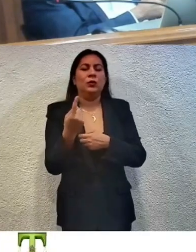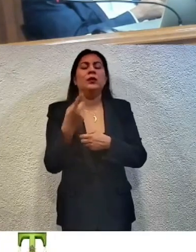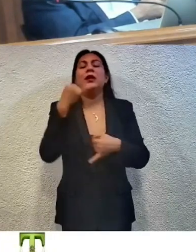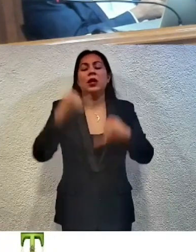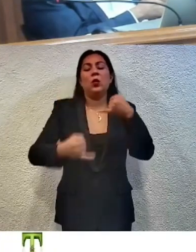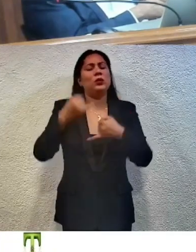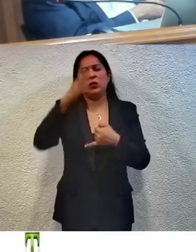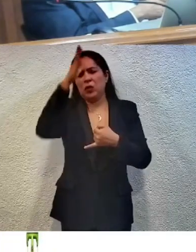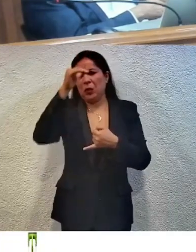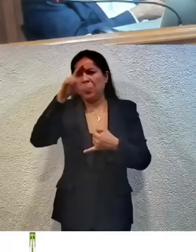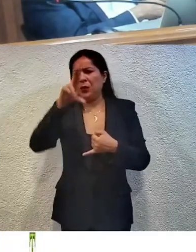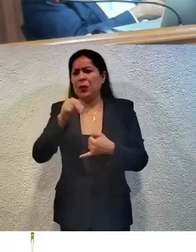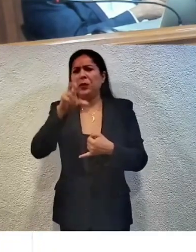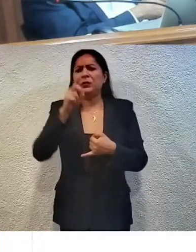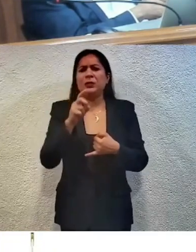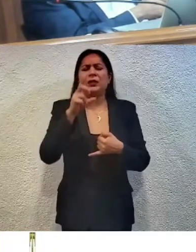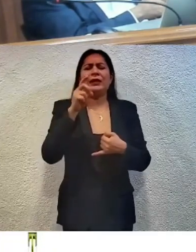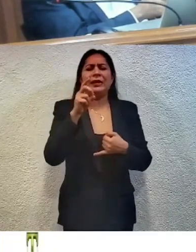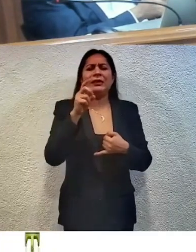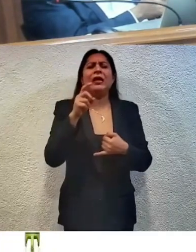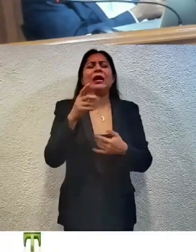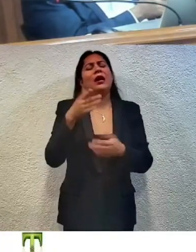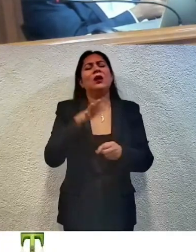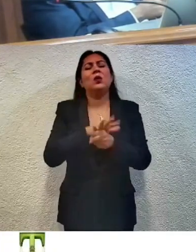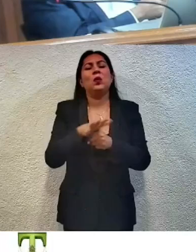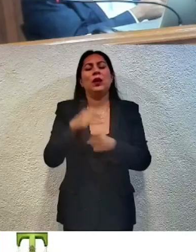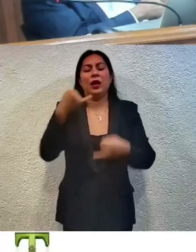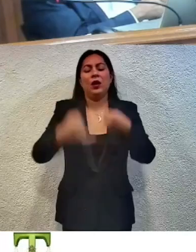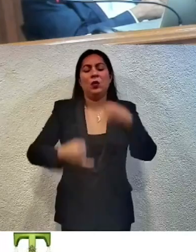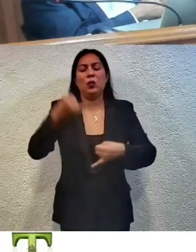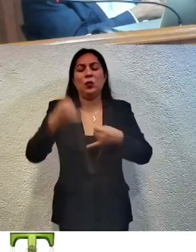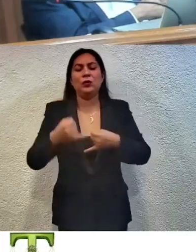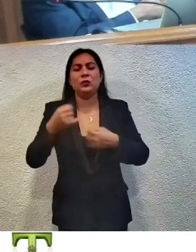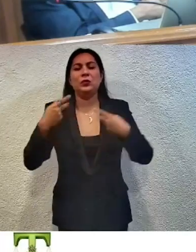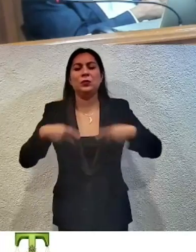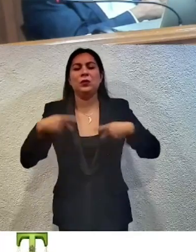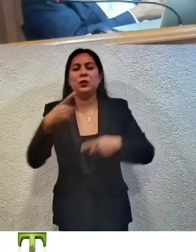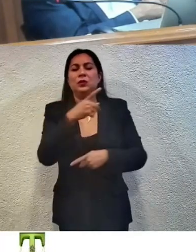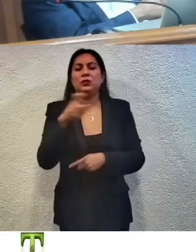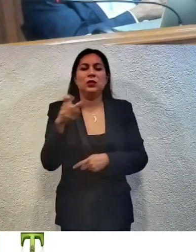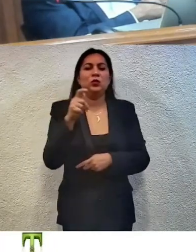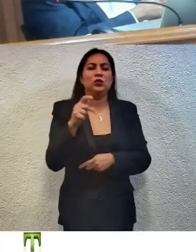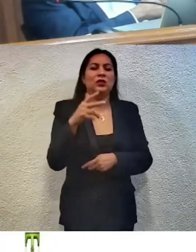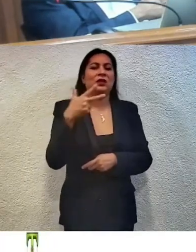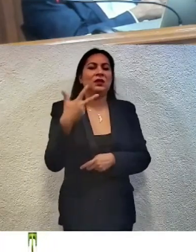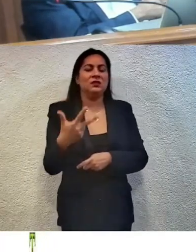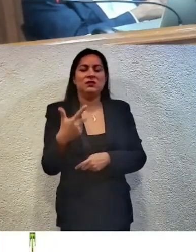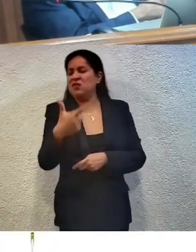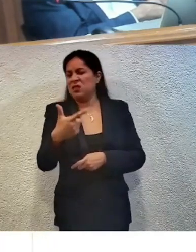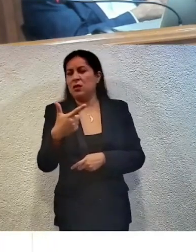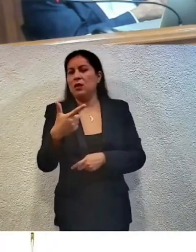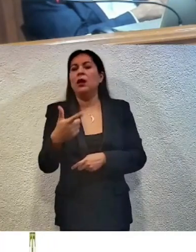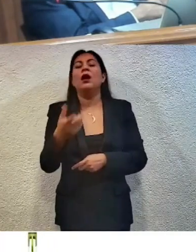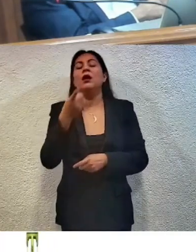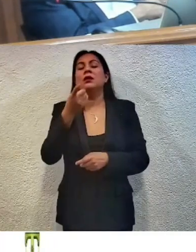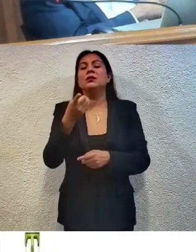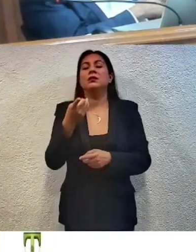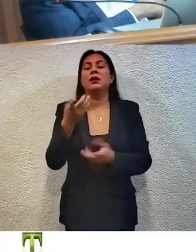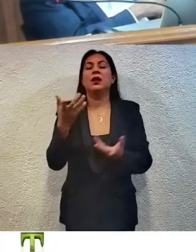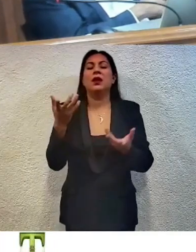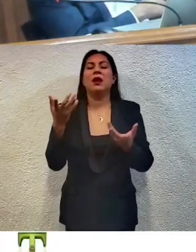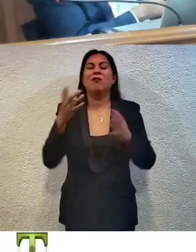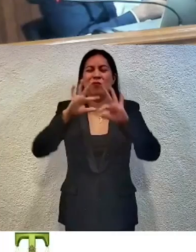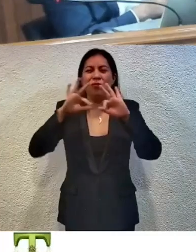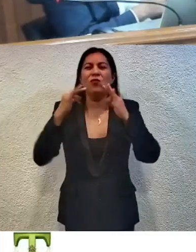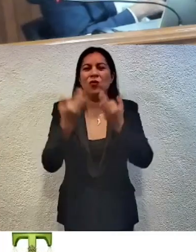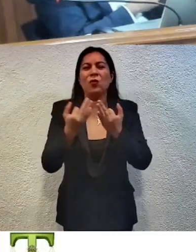de inconformidad 030 al diverso juicio ciudadano 187, al advertirse la conexidad en la causa